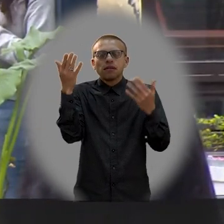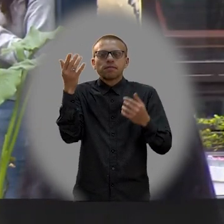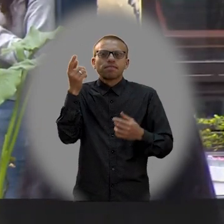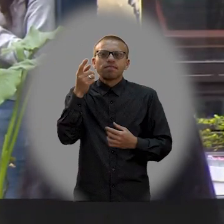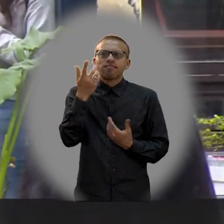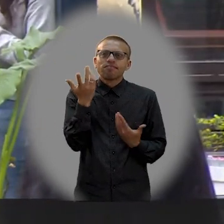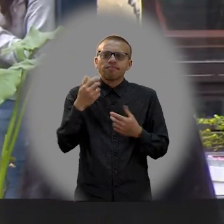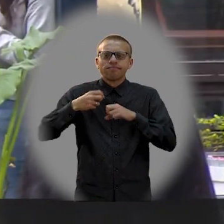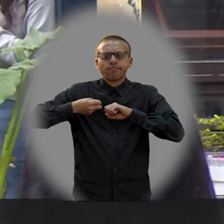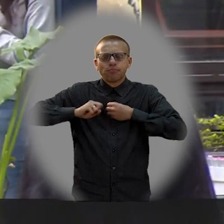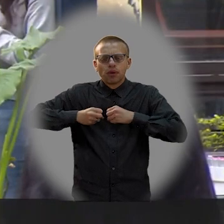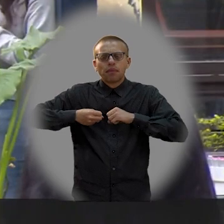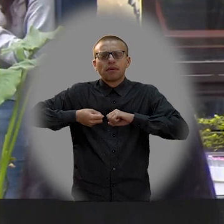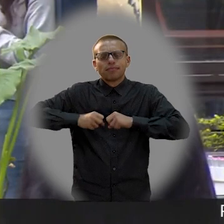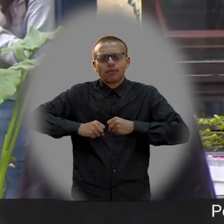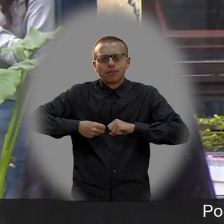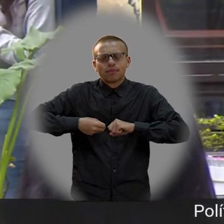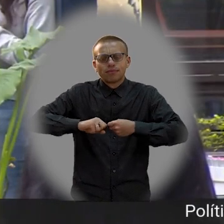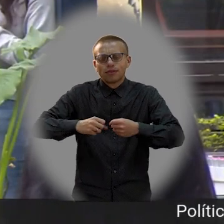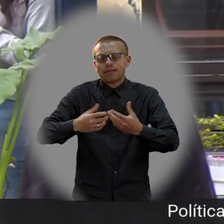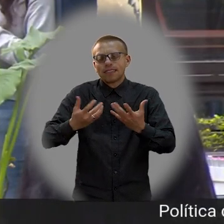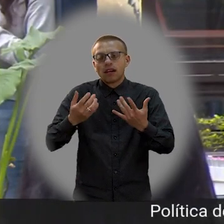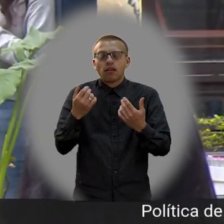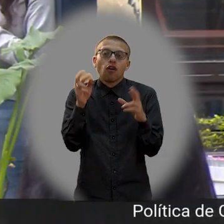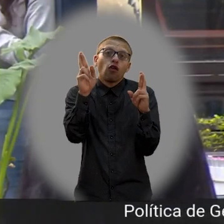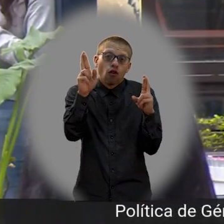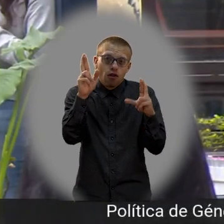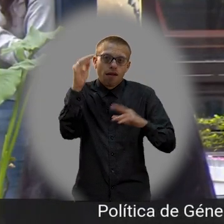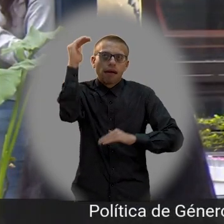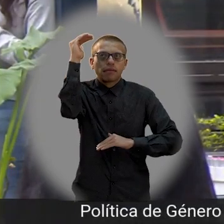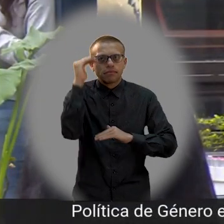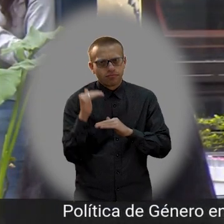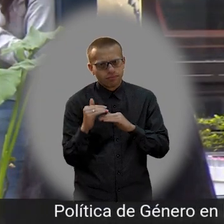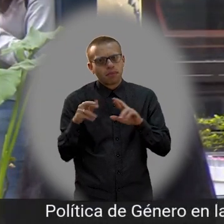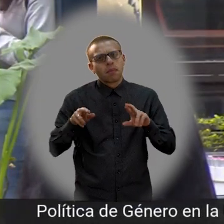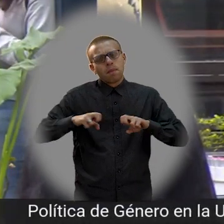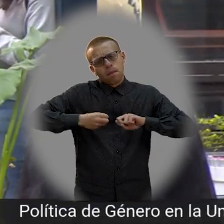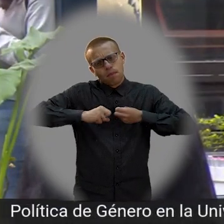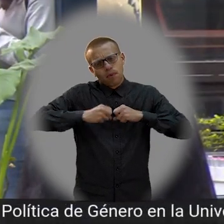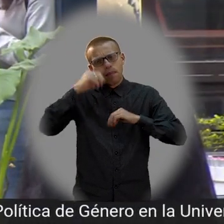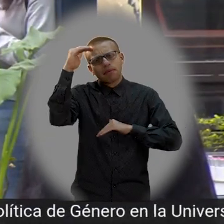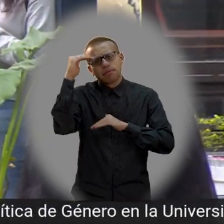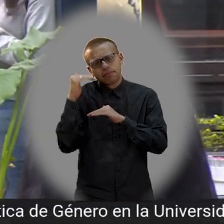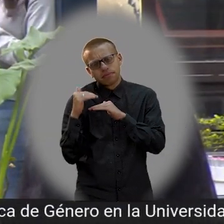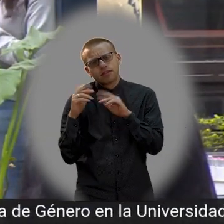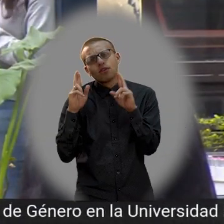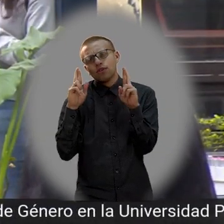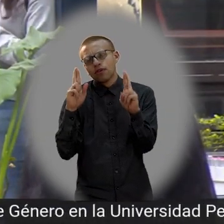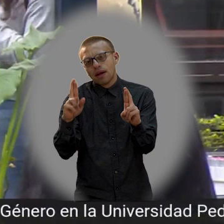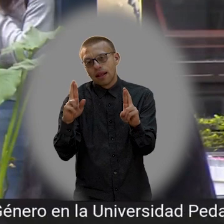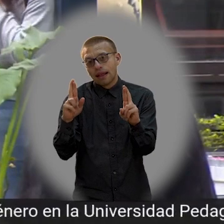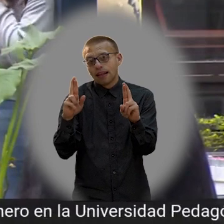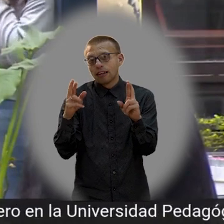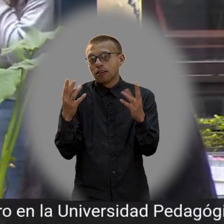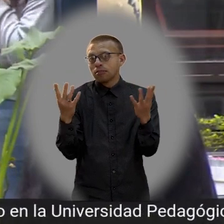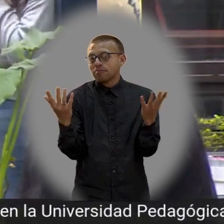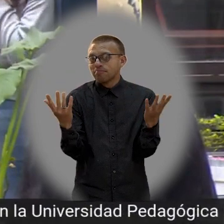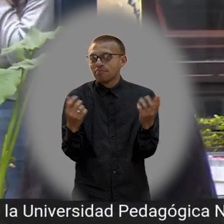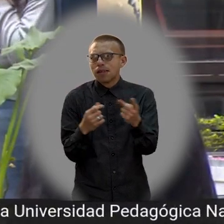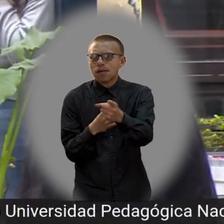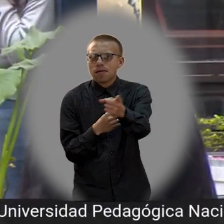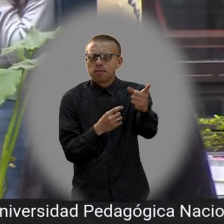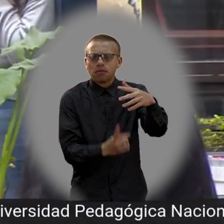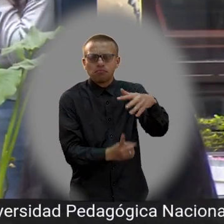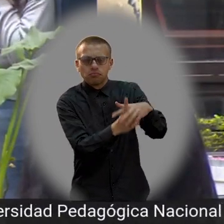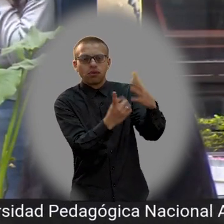esperamos que de todas maneras disminuya, pero siempre que veamos nuevas formas de violencia que son